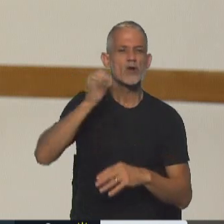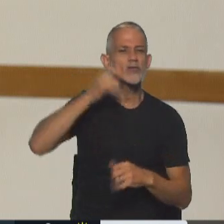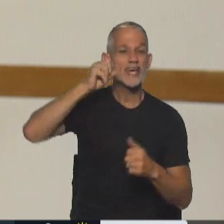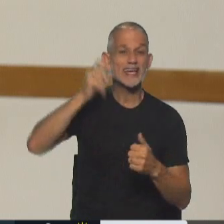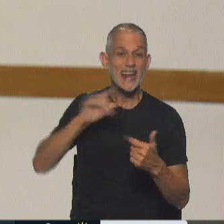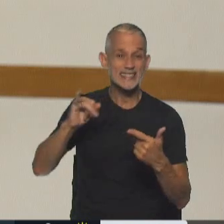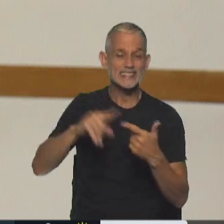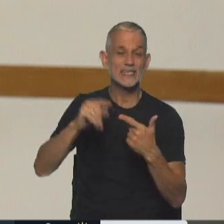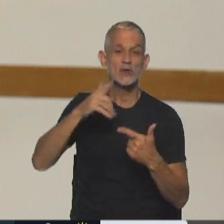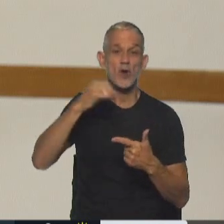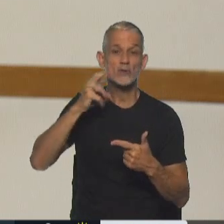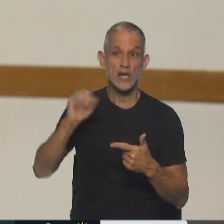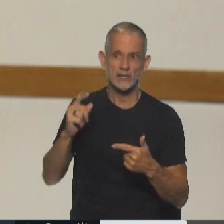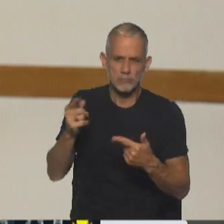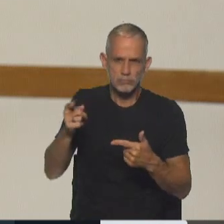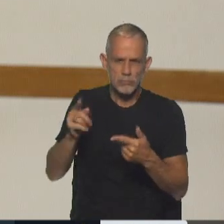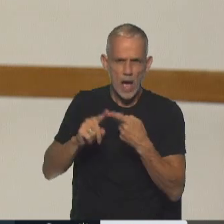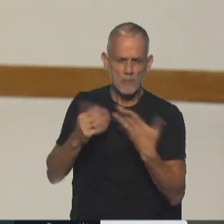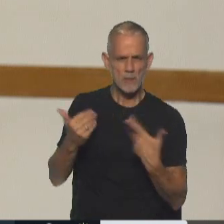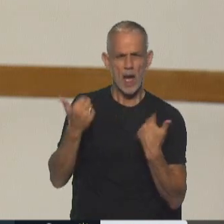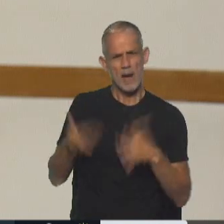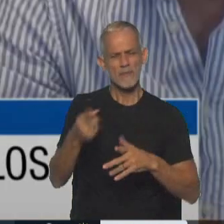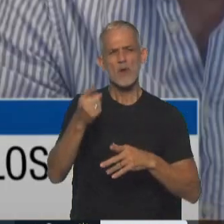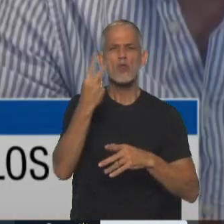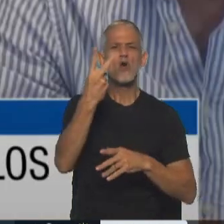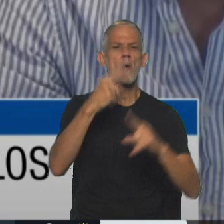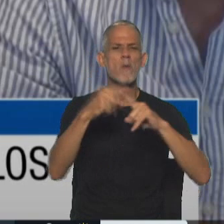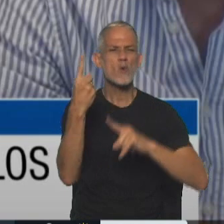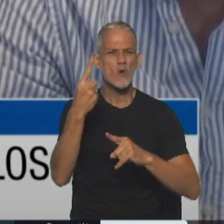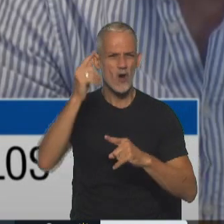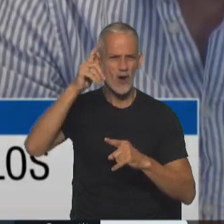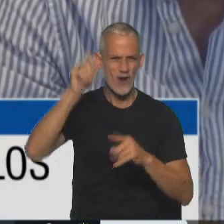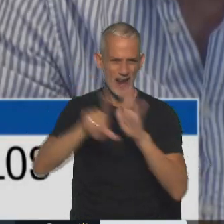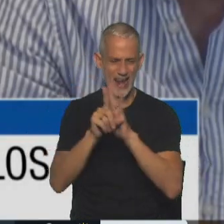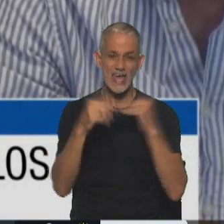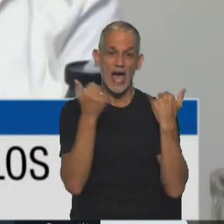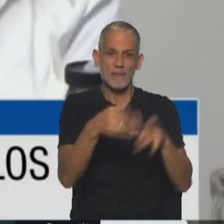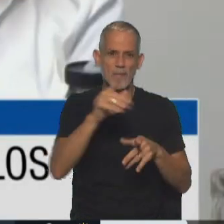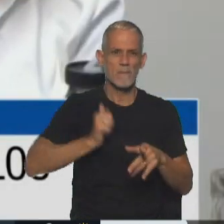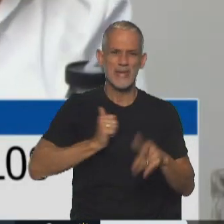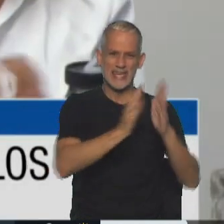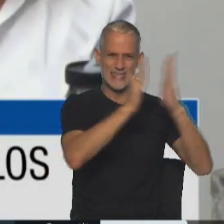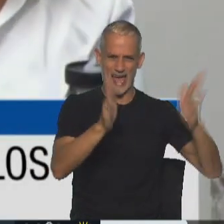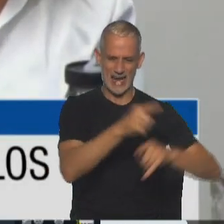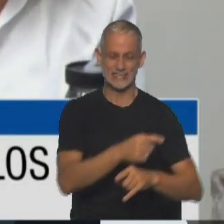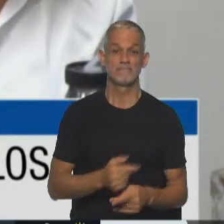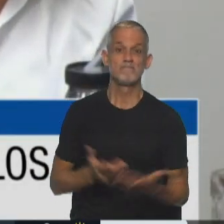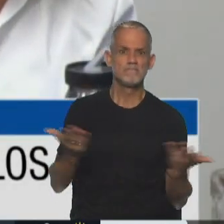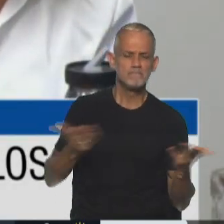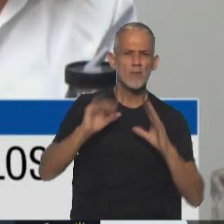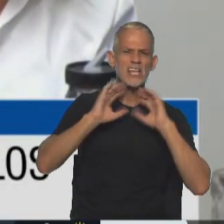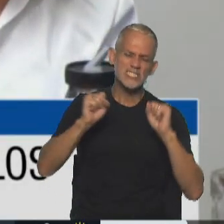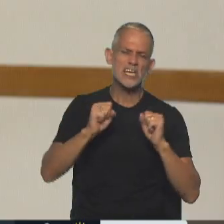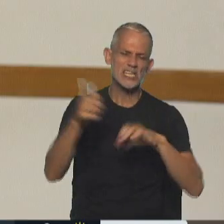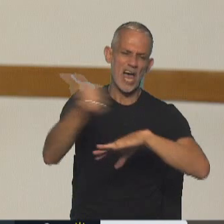creatirosatti el fallo del dos por uno en favor de los genocidas Pero bueno de todas maneras como usted bien dice vinieron algunos secretarios